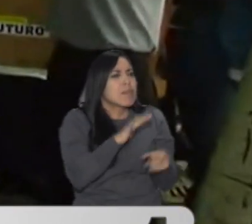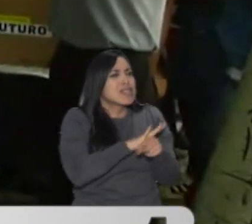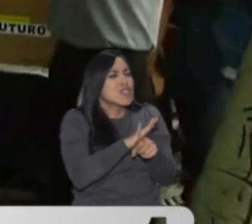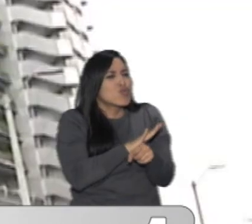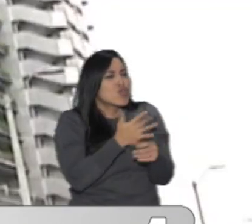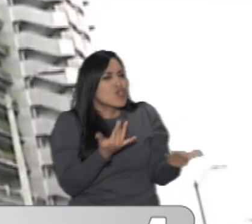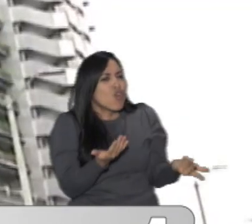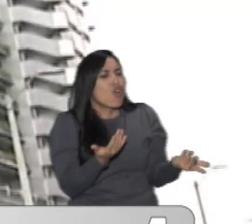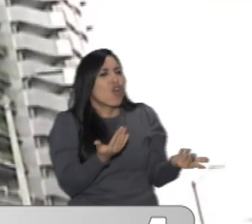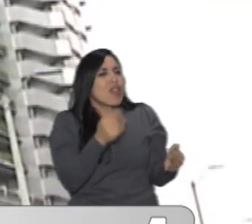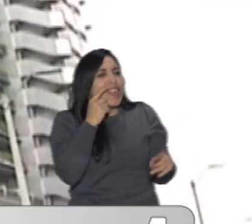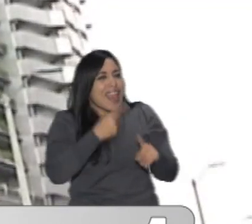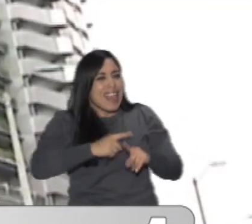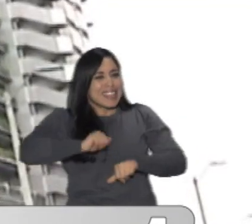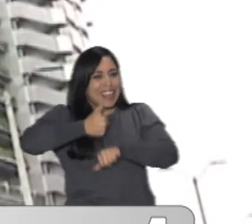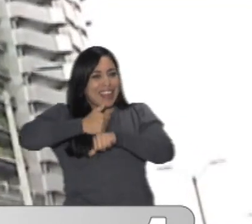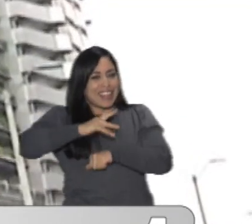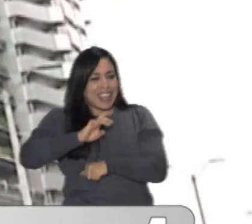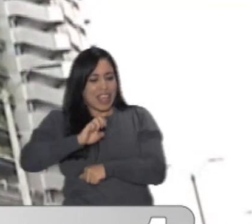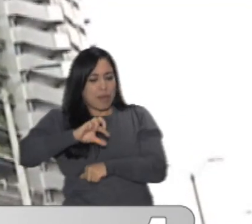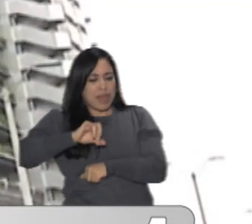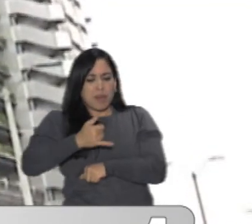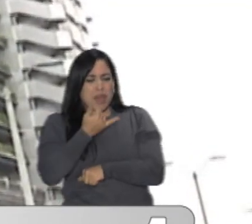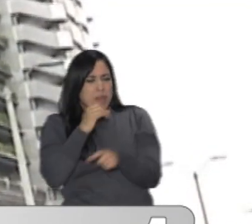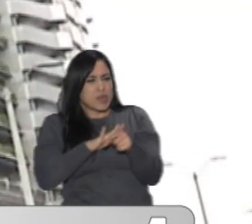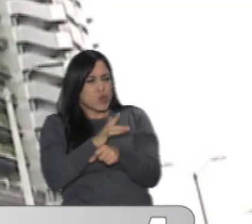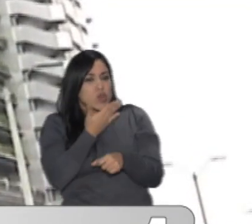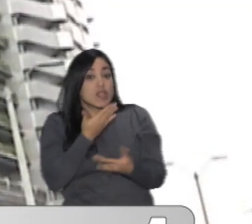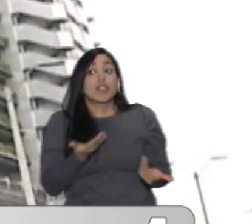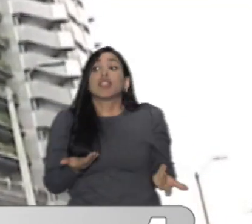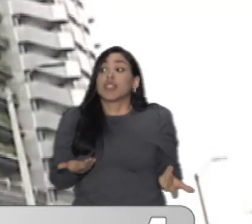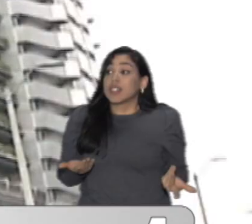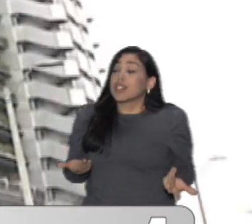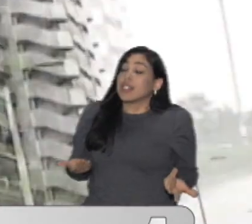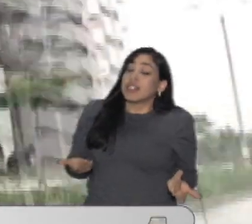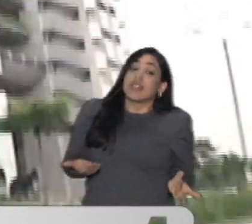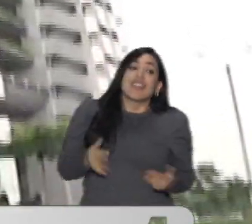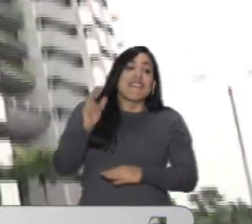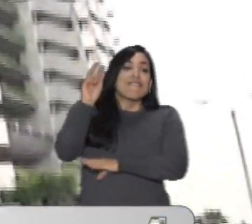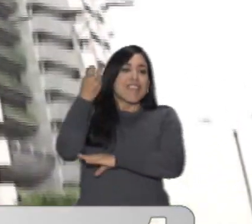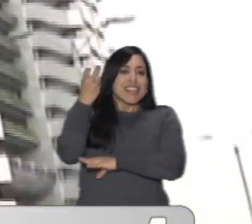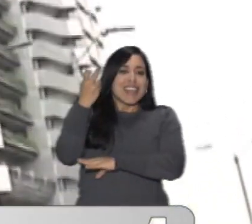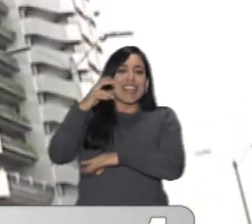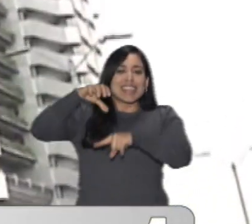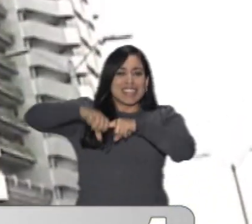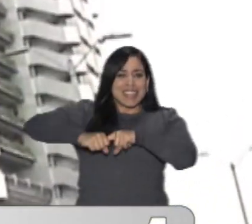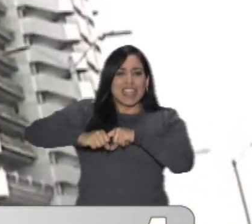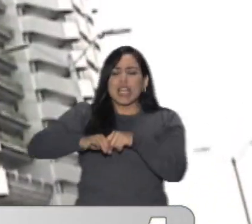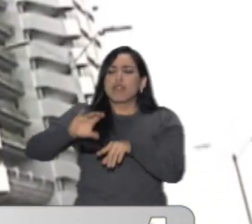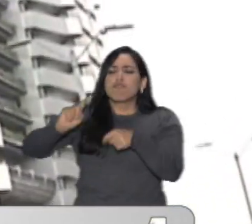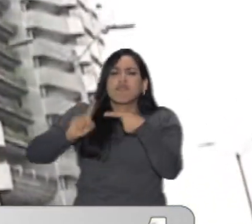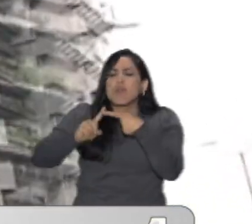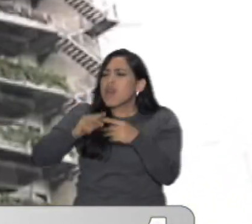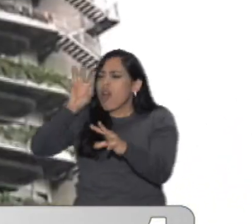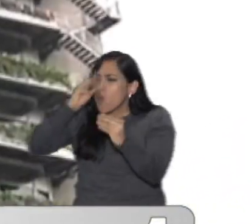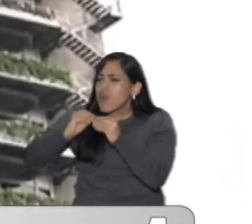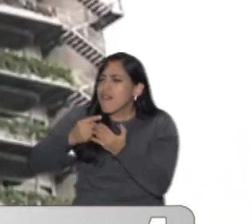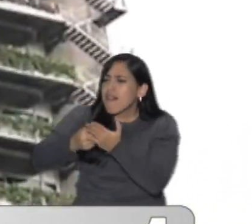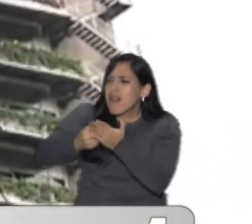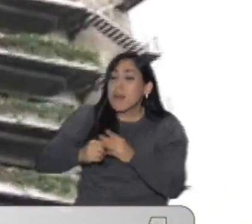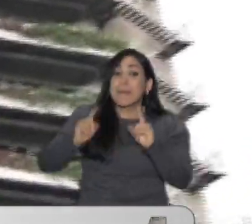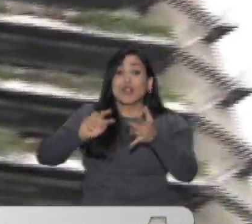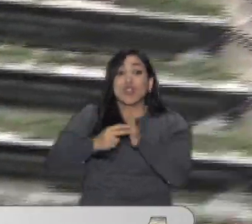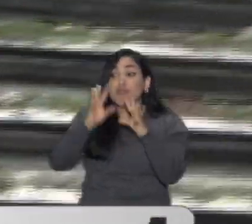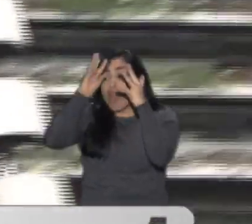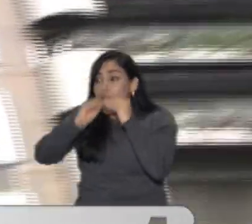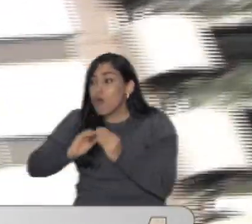este caso con el exgerente de EPM? En este caso, de forma particular, la fiscal nos citó para conciliar, pero es que la conciliación